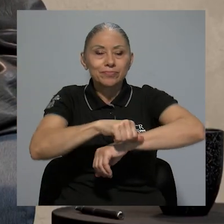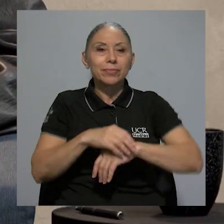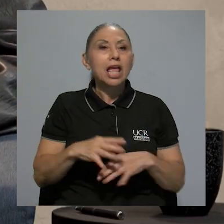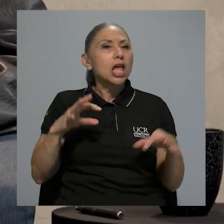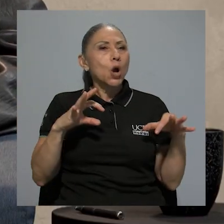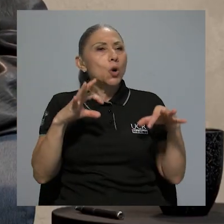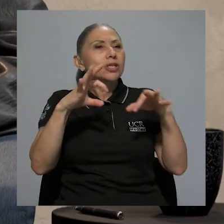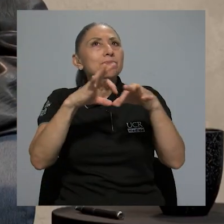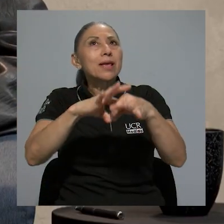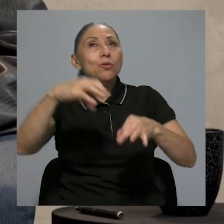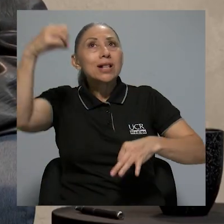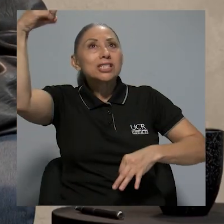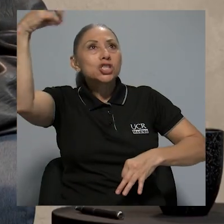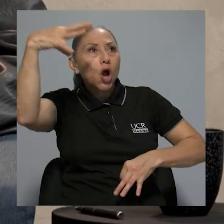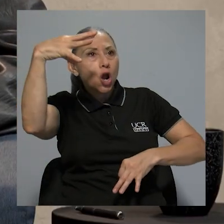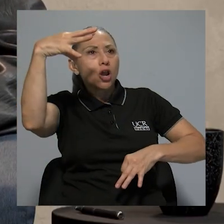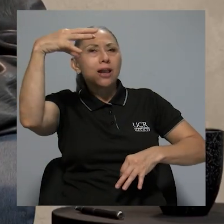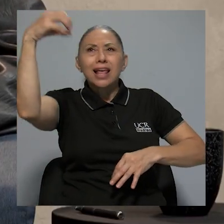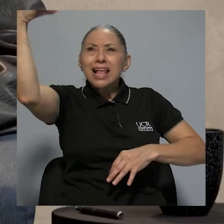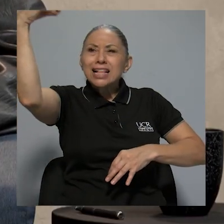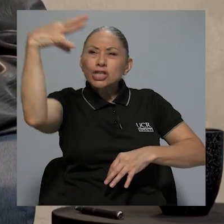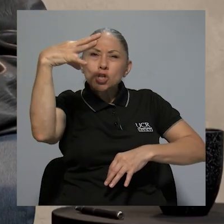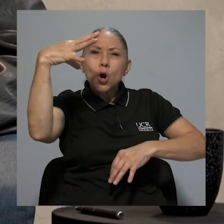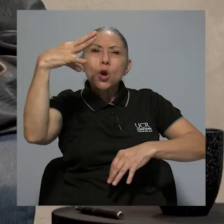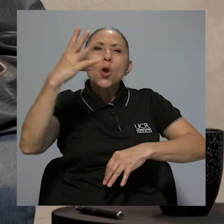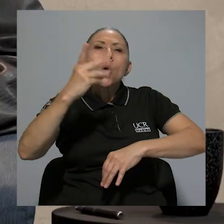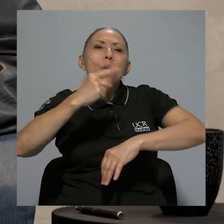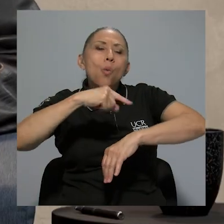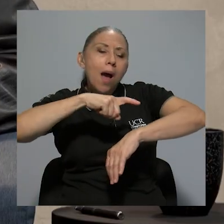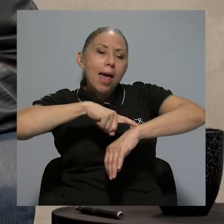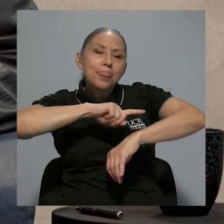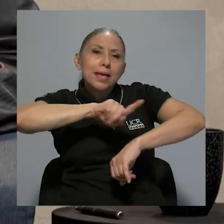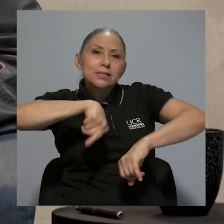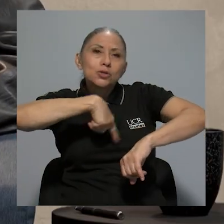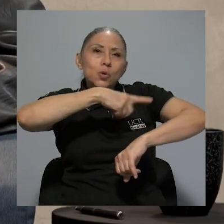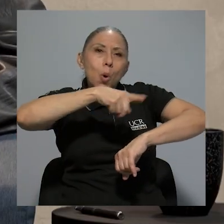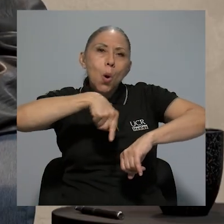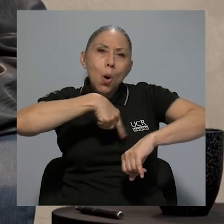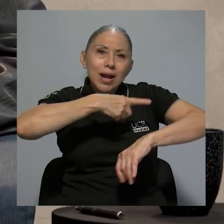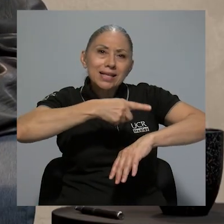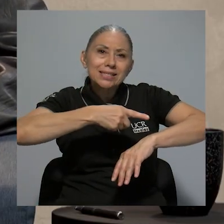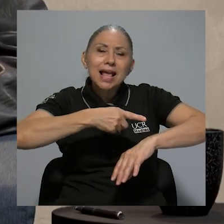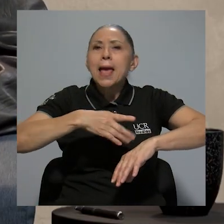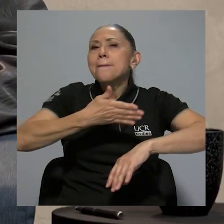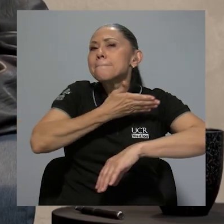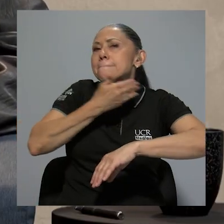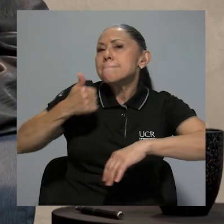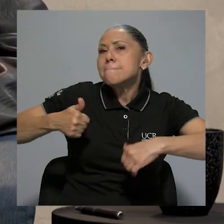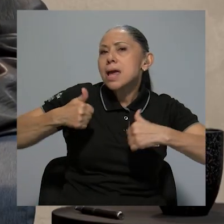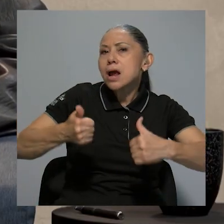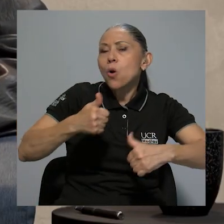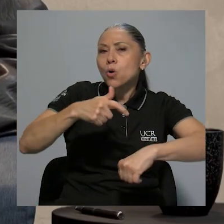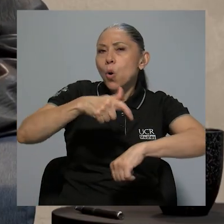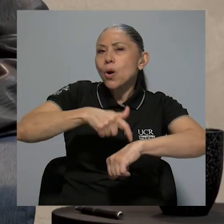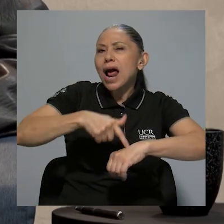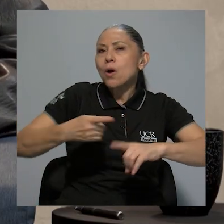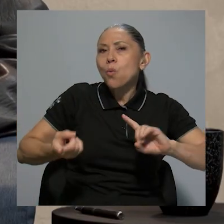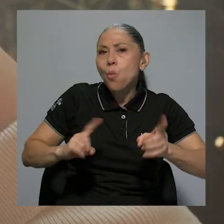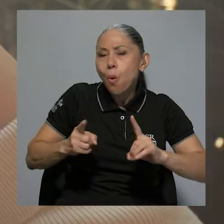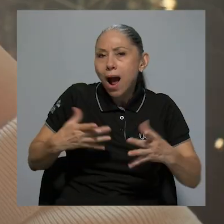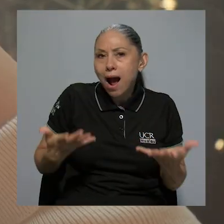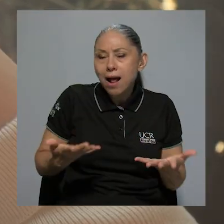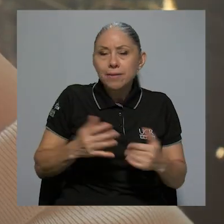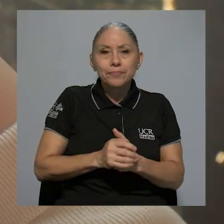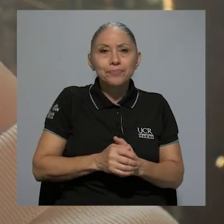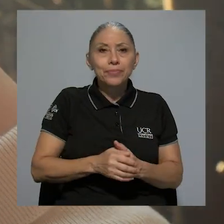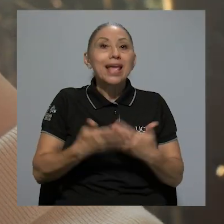personas, ¿cuántas horas de luz al día? ¿Cuál es la mejor hora del día? Coméntenos ese tipo de detalles.